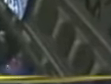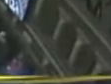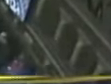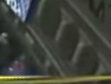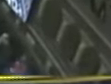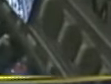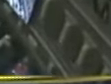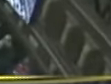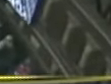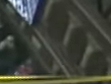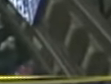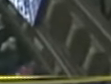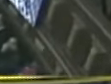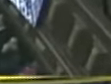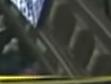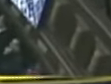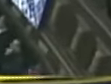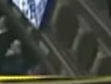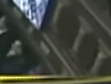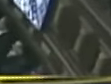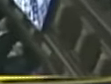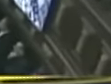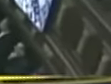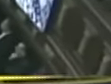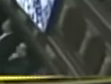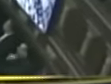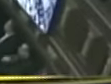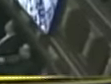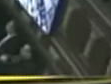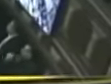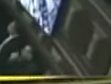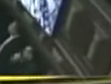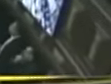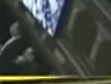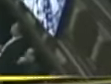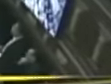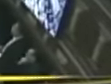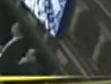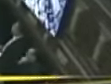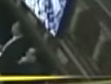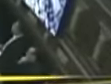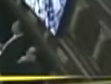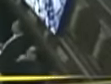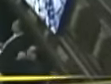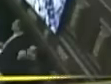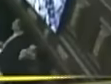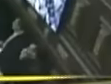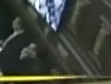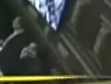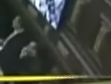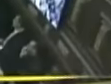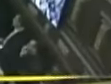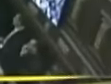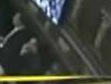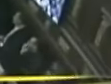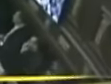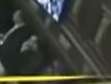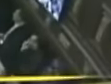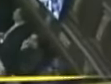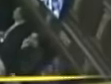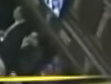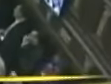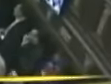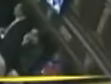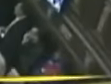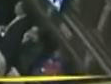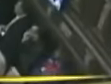de fracción del MET, Ilenia Medina, la jefa de fracción del PPT, y Vanessa Montero, jefa de fracción